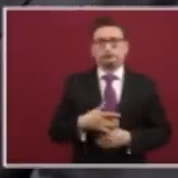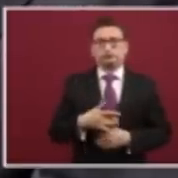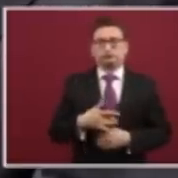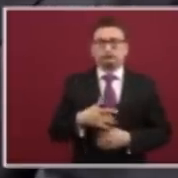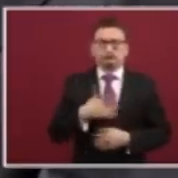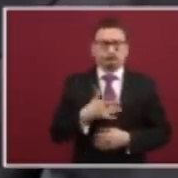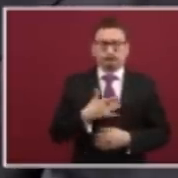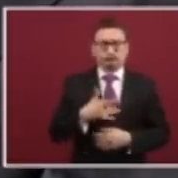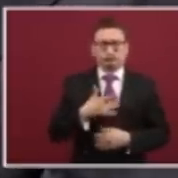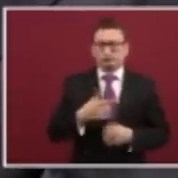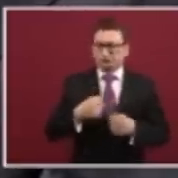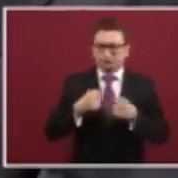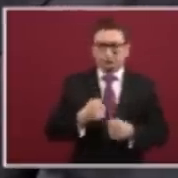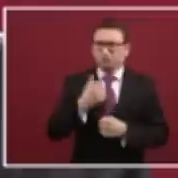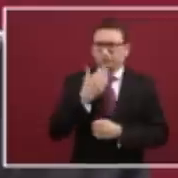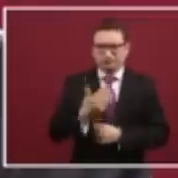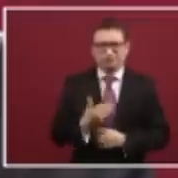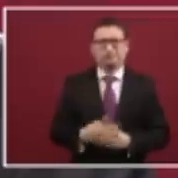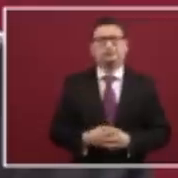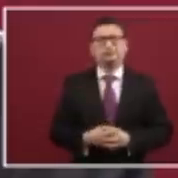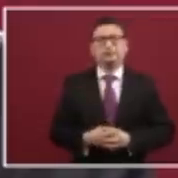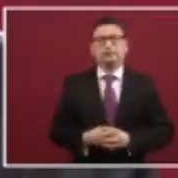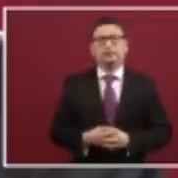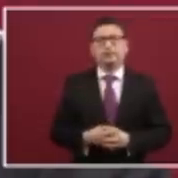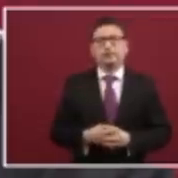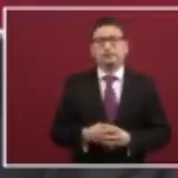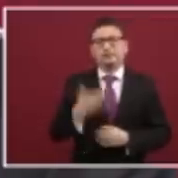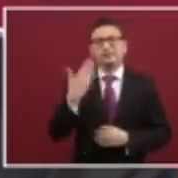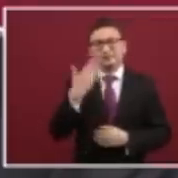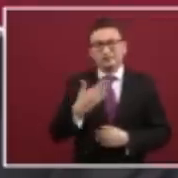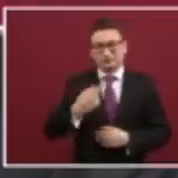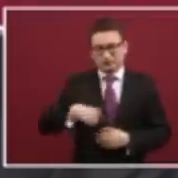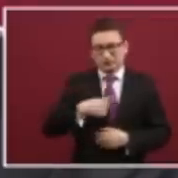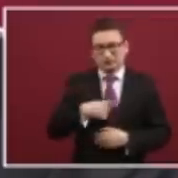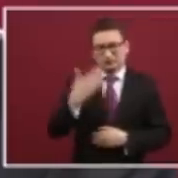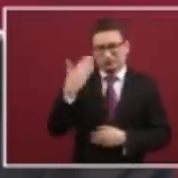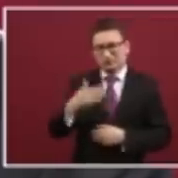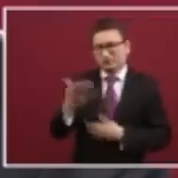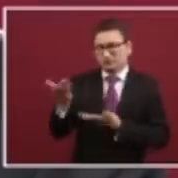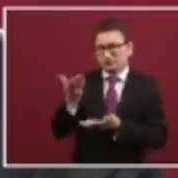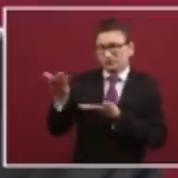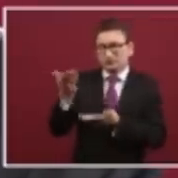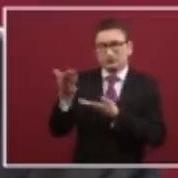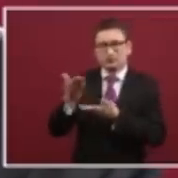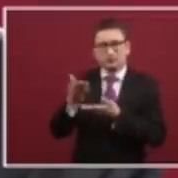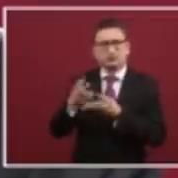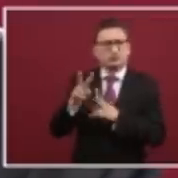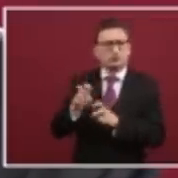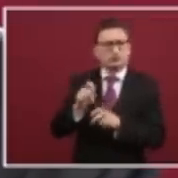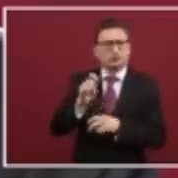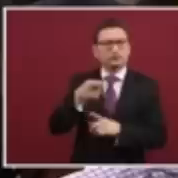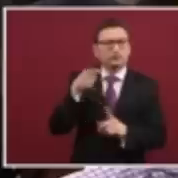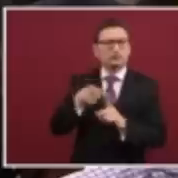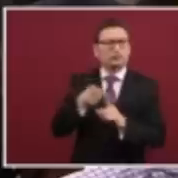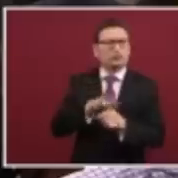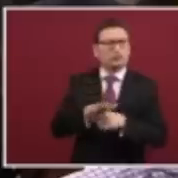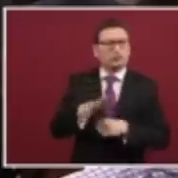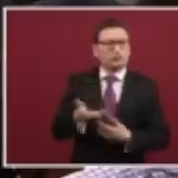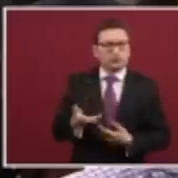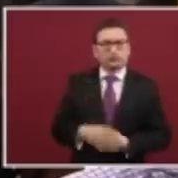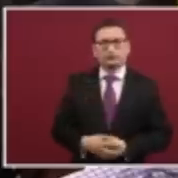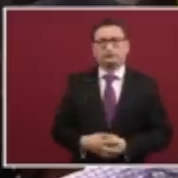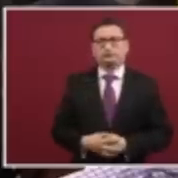bien. La agenda, lo que se está tratando, pues tiene que ver con el